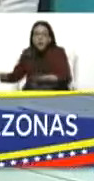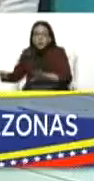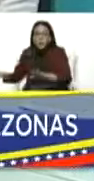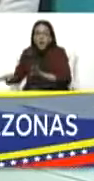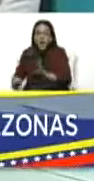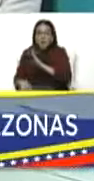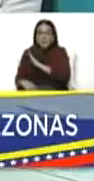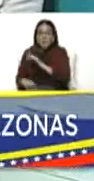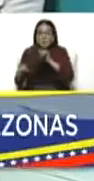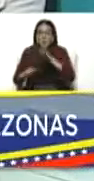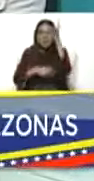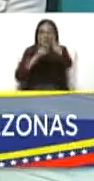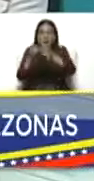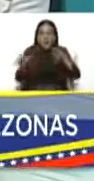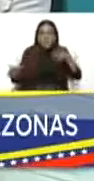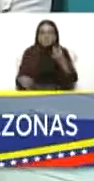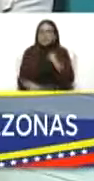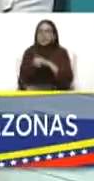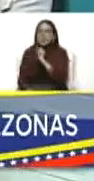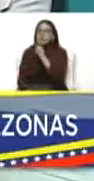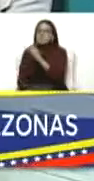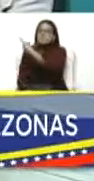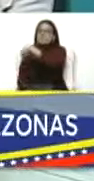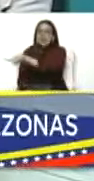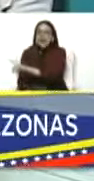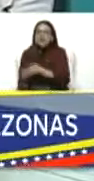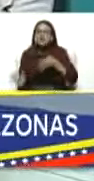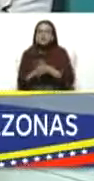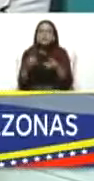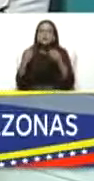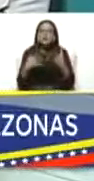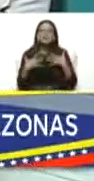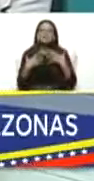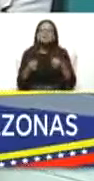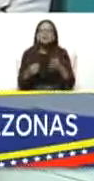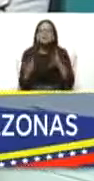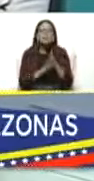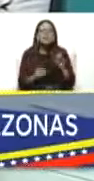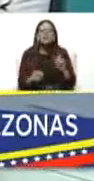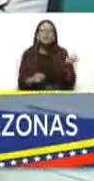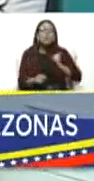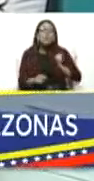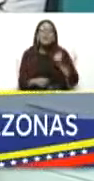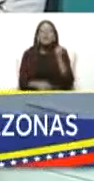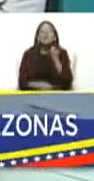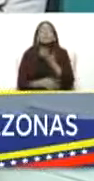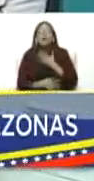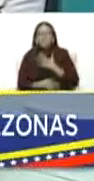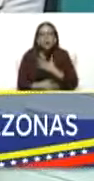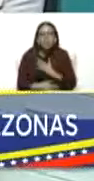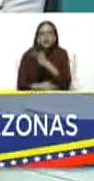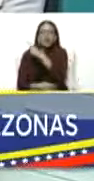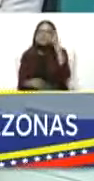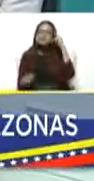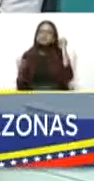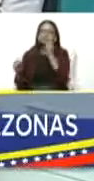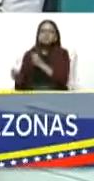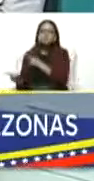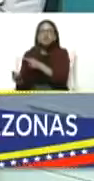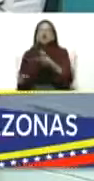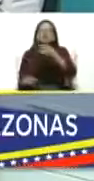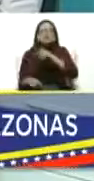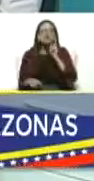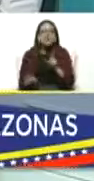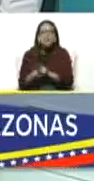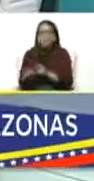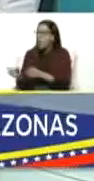para la cura de todas las enfermedades. Y entonces uno ve, Miguel,